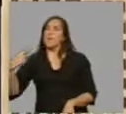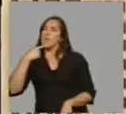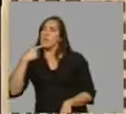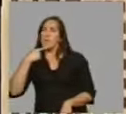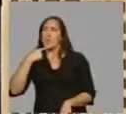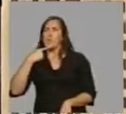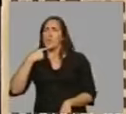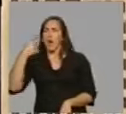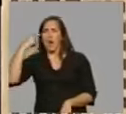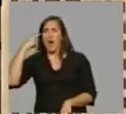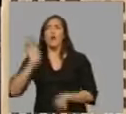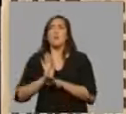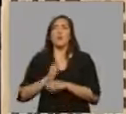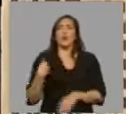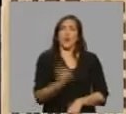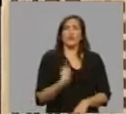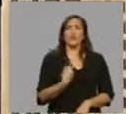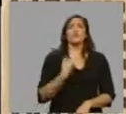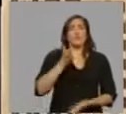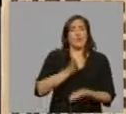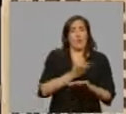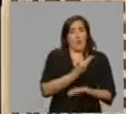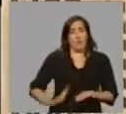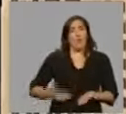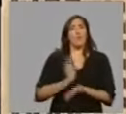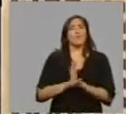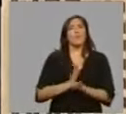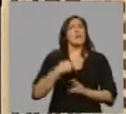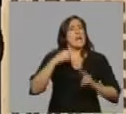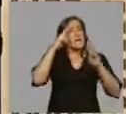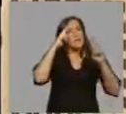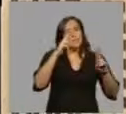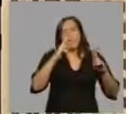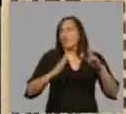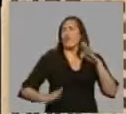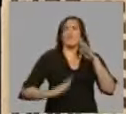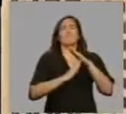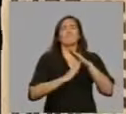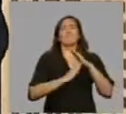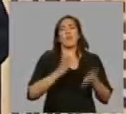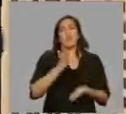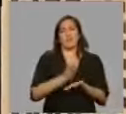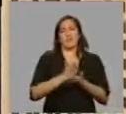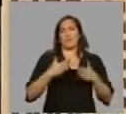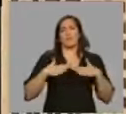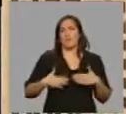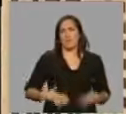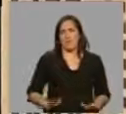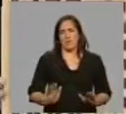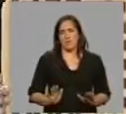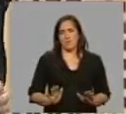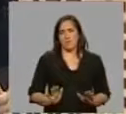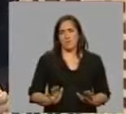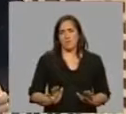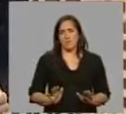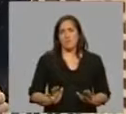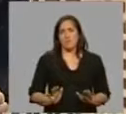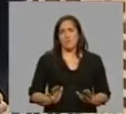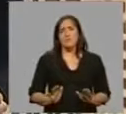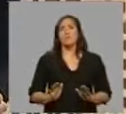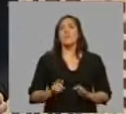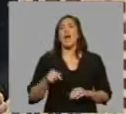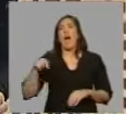gobierno significa el respeto irrestricto a los derechos humanos. Yo creo que todo también está en parte